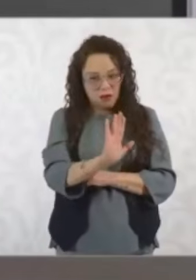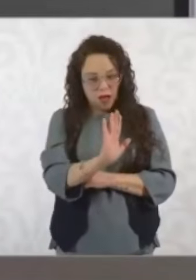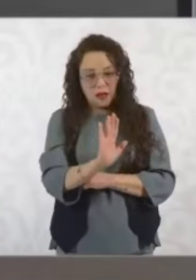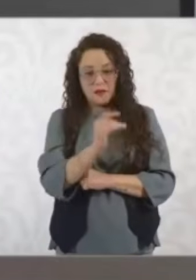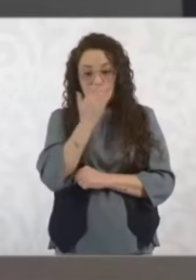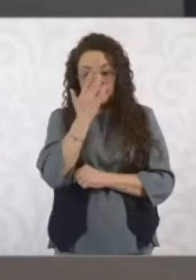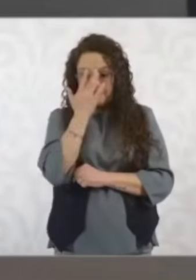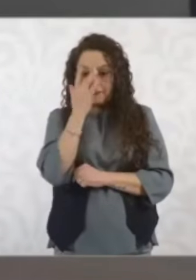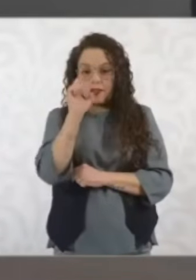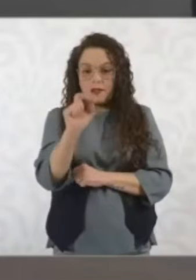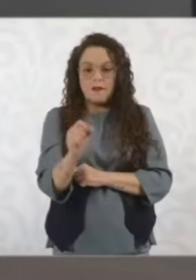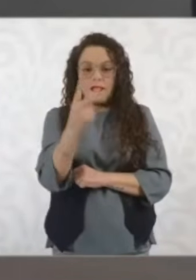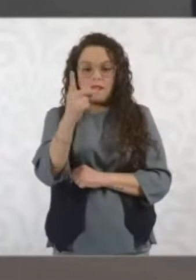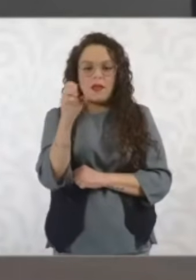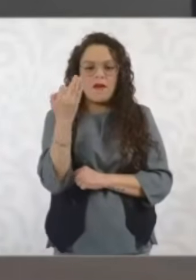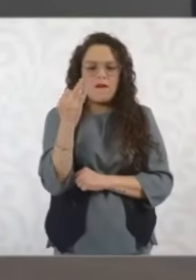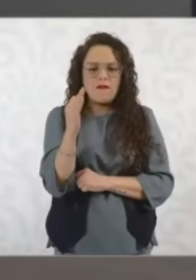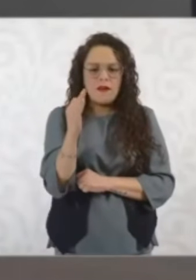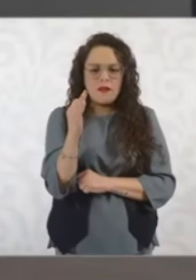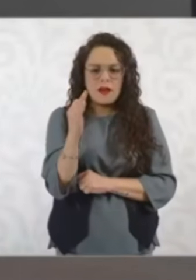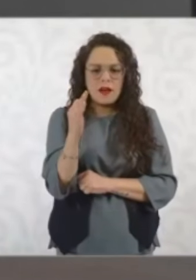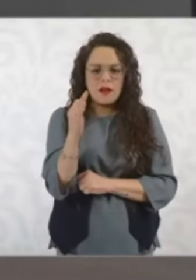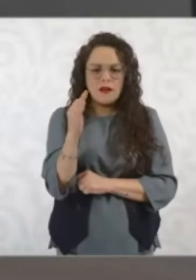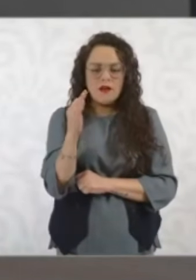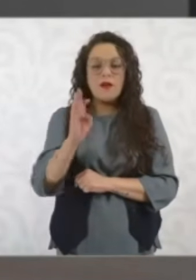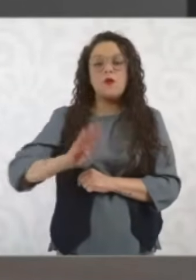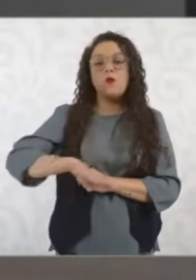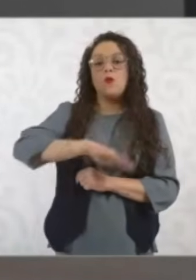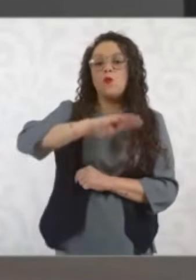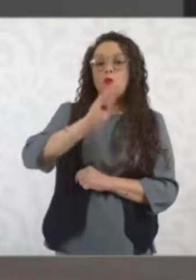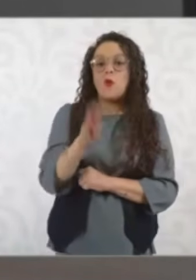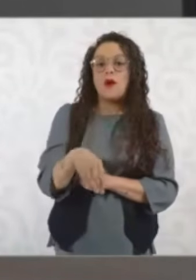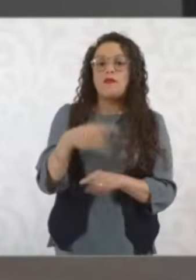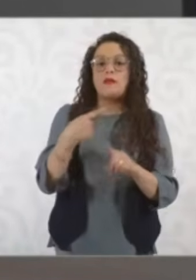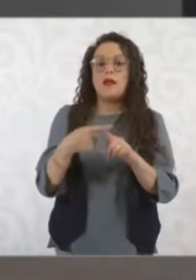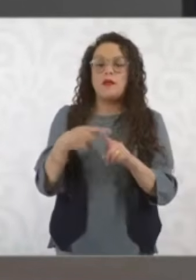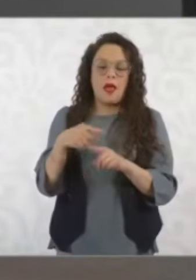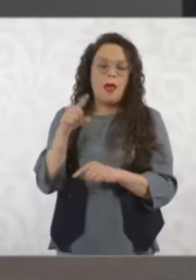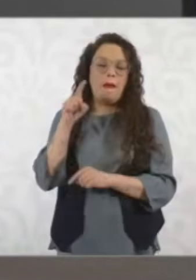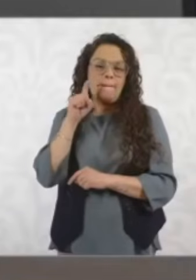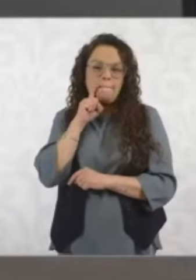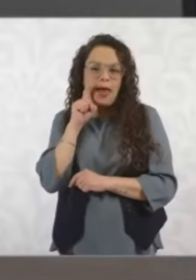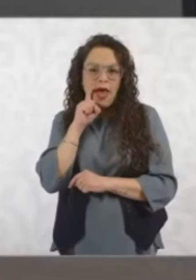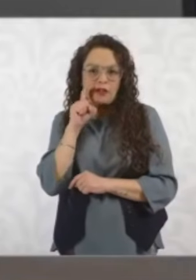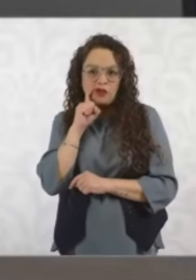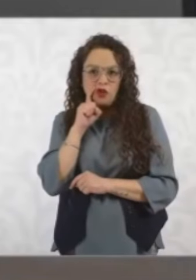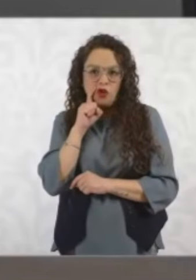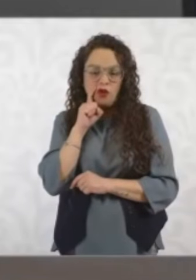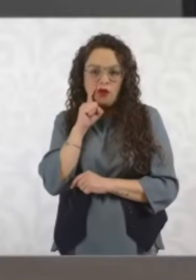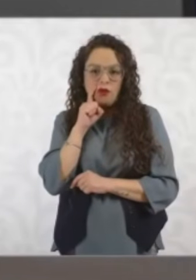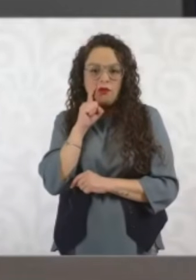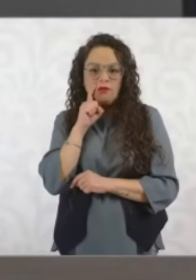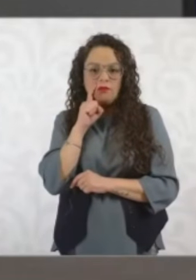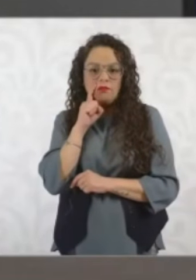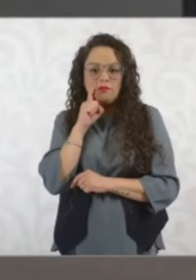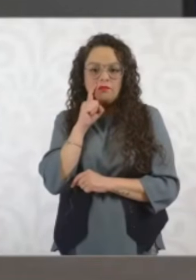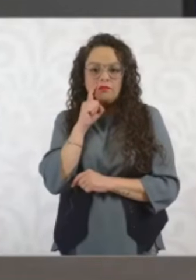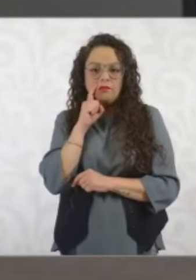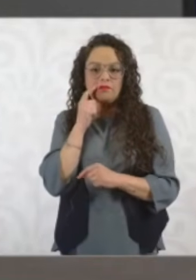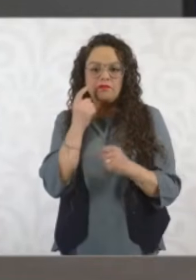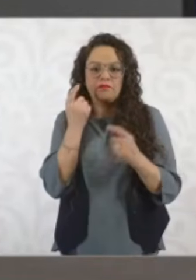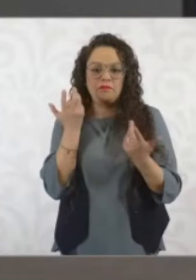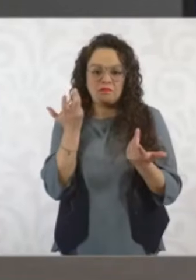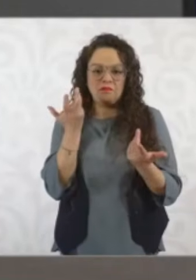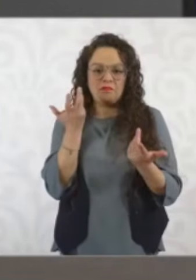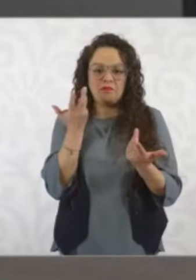22 de febrero, tras la muerte del Mencho y el operativo, estado fallido, y